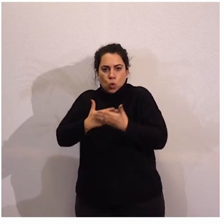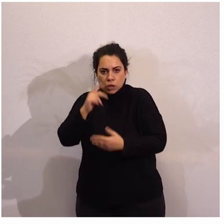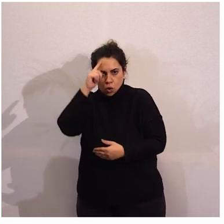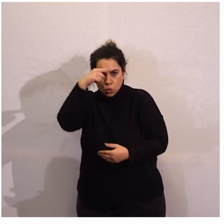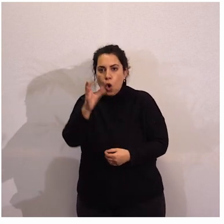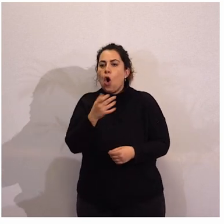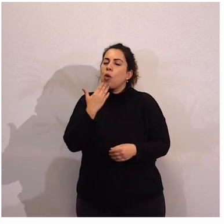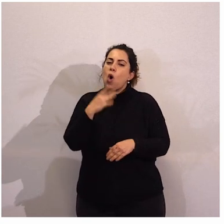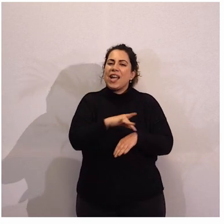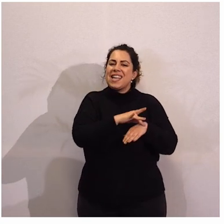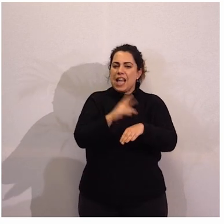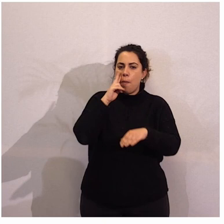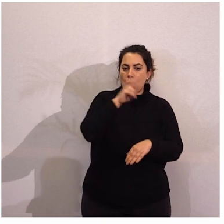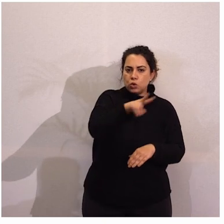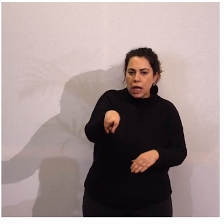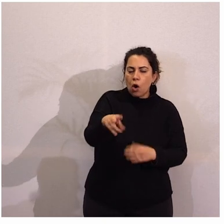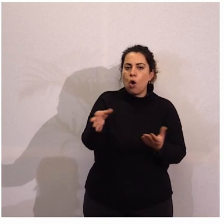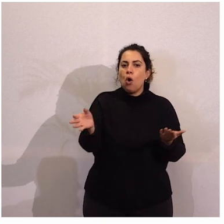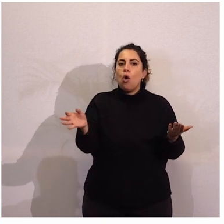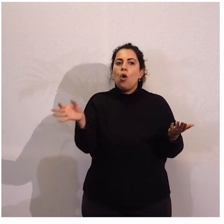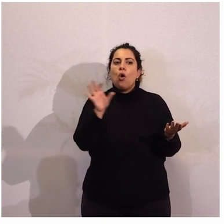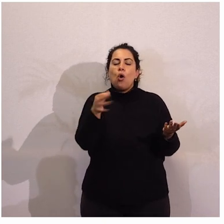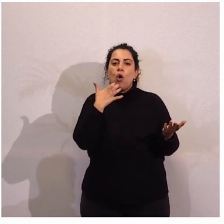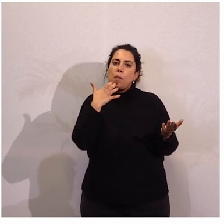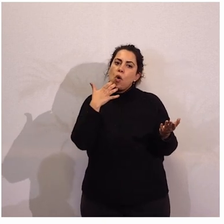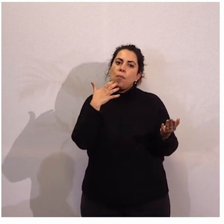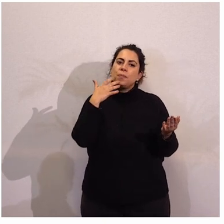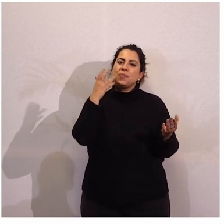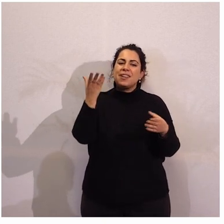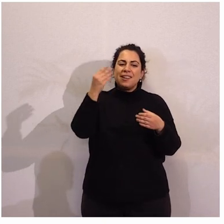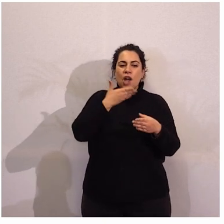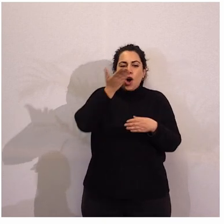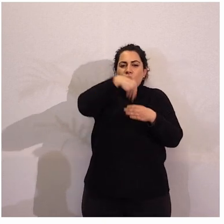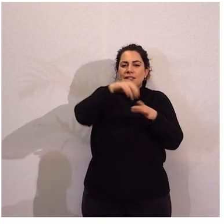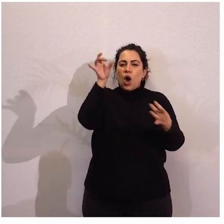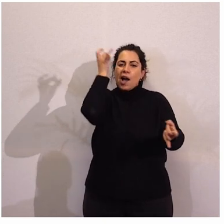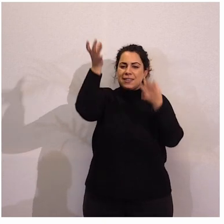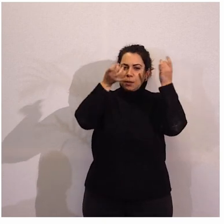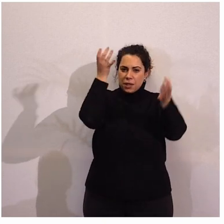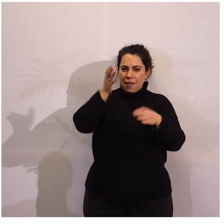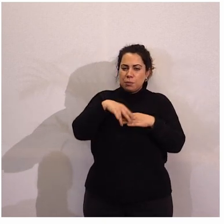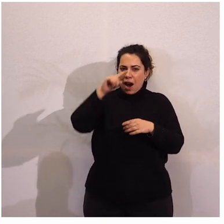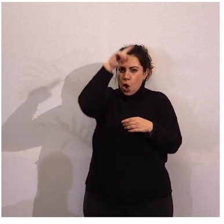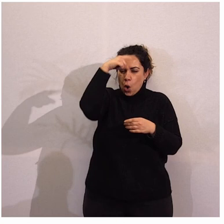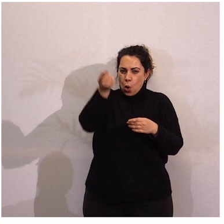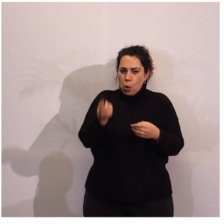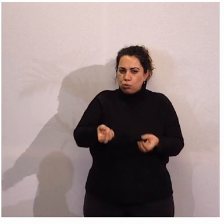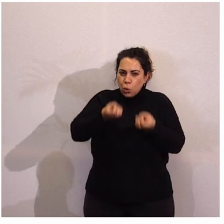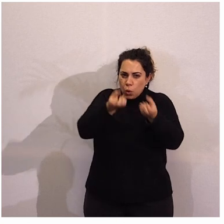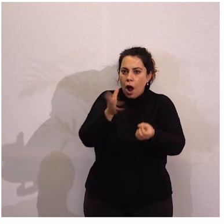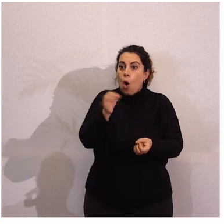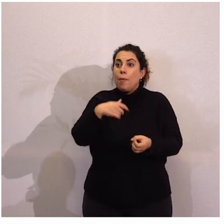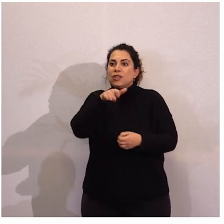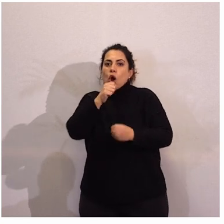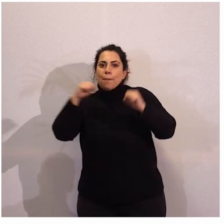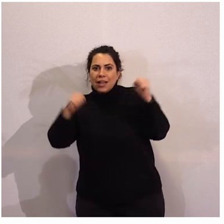guías de museos o como actividades que se hacen en los coles acercando a la cultura o a personas